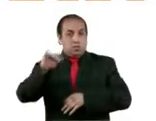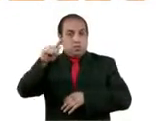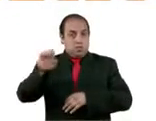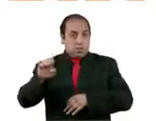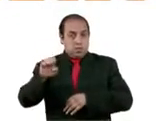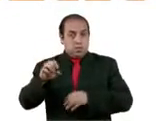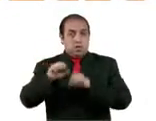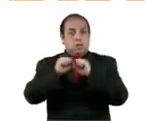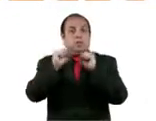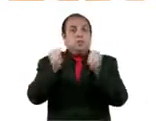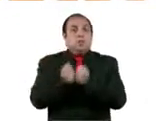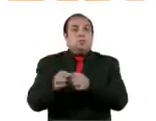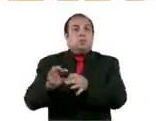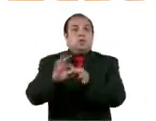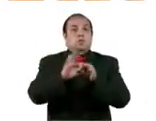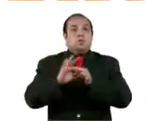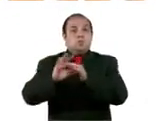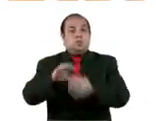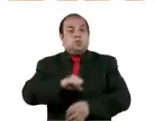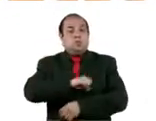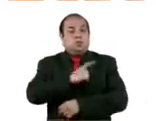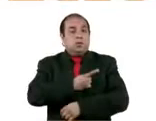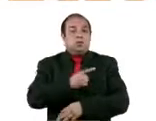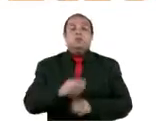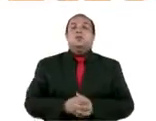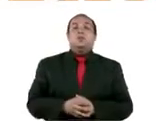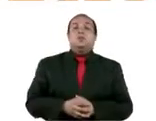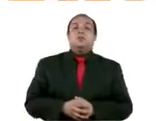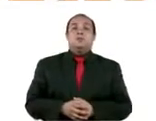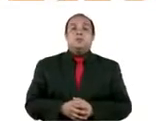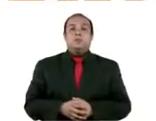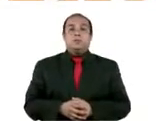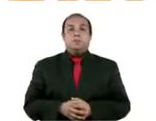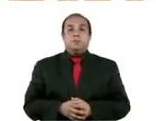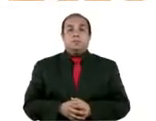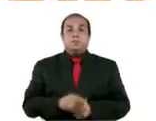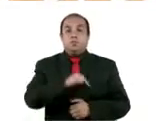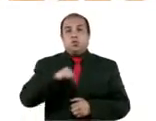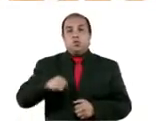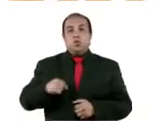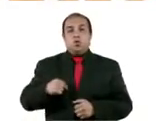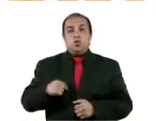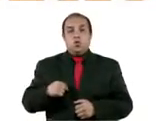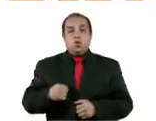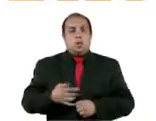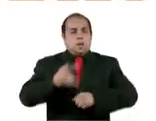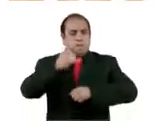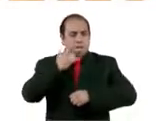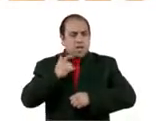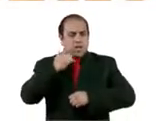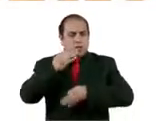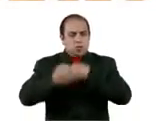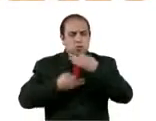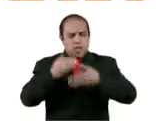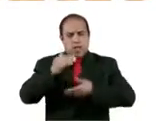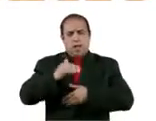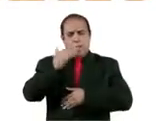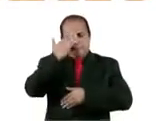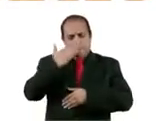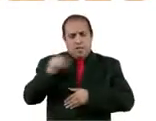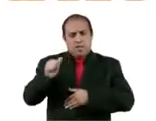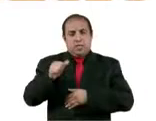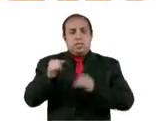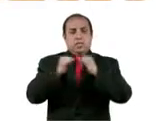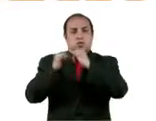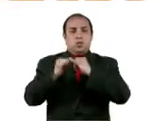sistema unificado de salud. Entonces, estamos movilizando todas las capacidades institucionales y creciéndolas. Trabajamos ya los